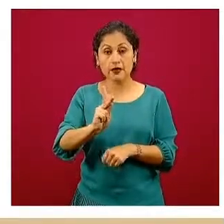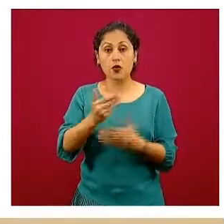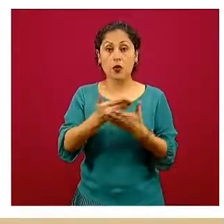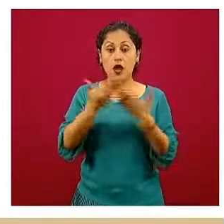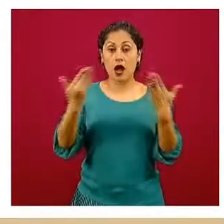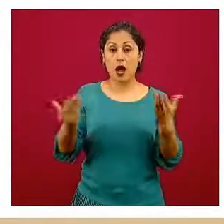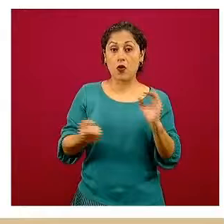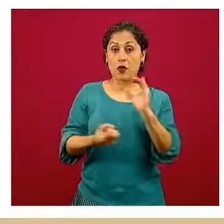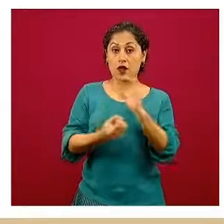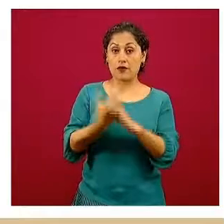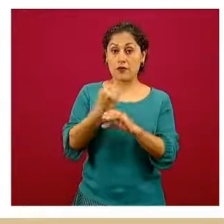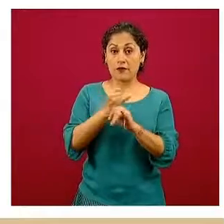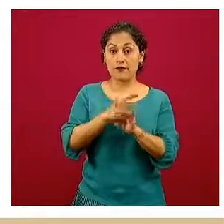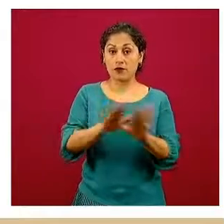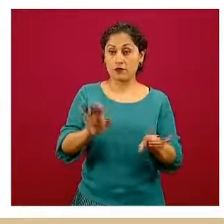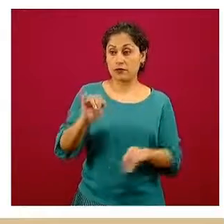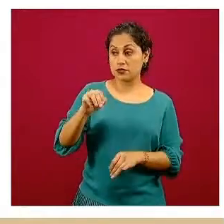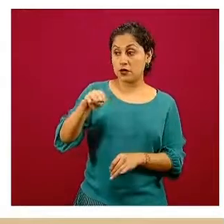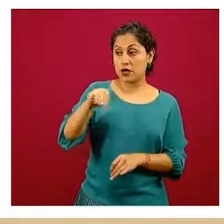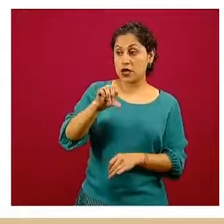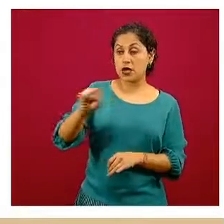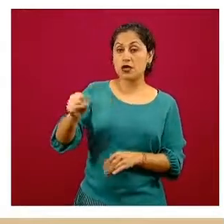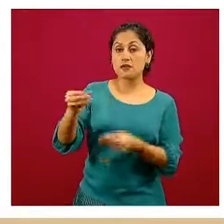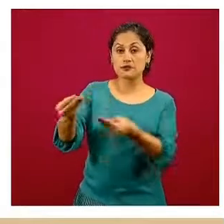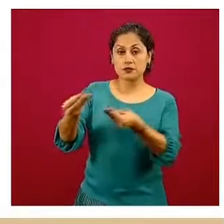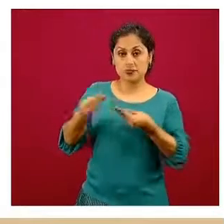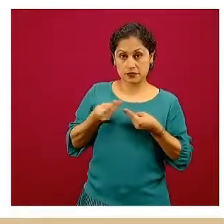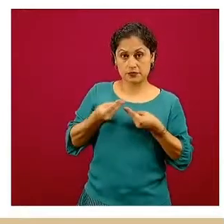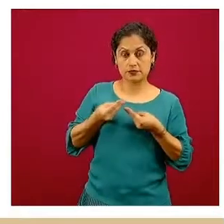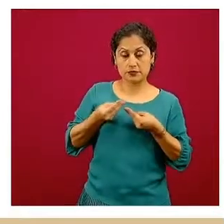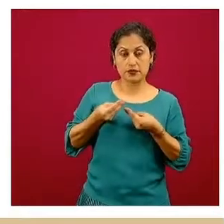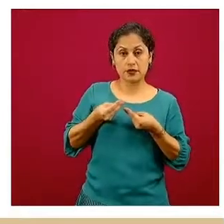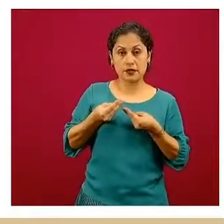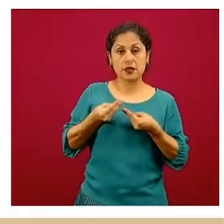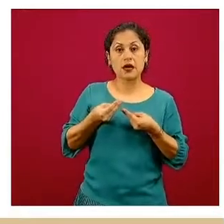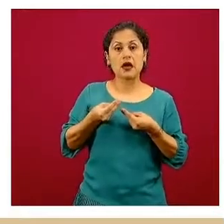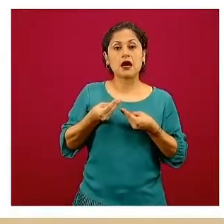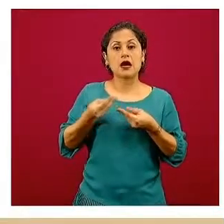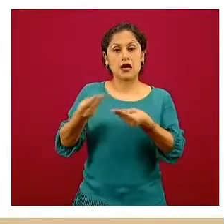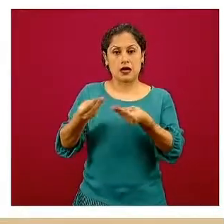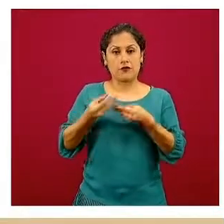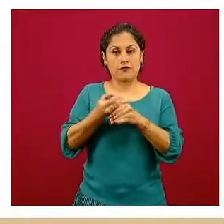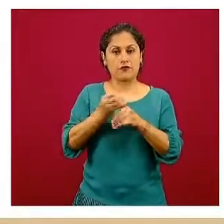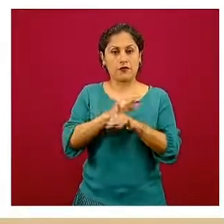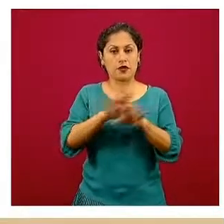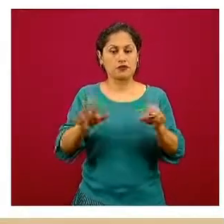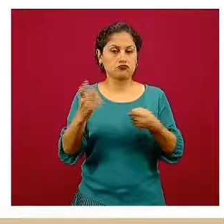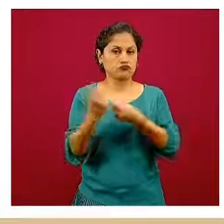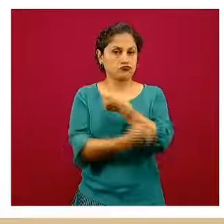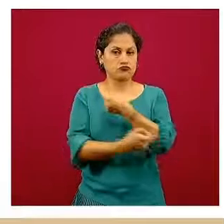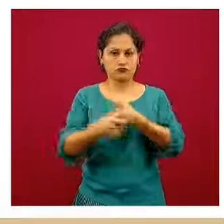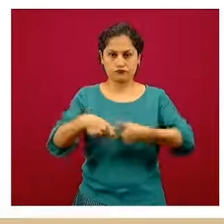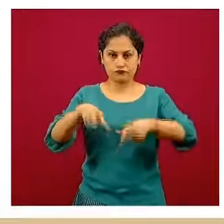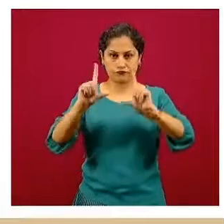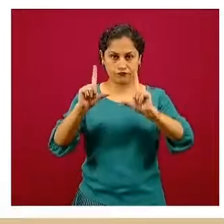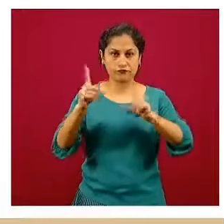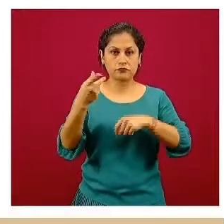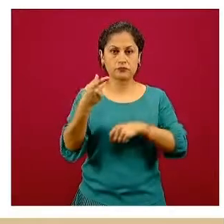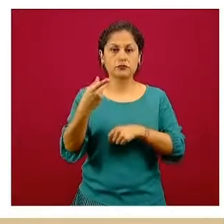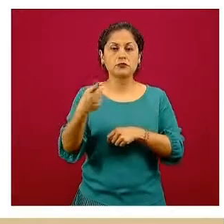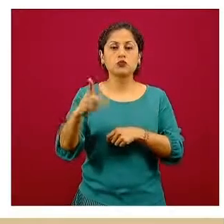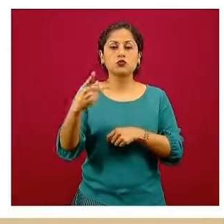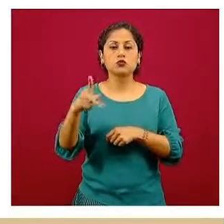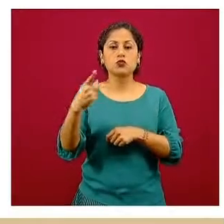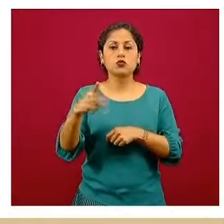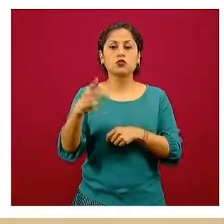Mexicano del Seguro Social se reporta a través de un sistema automatizado, se detectó que